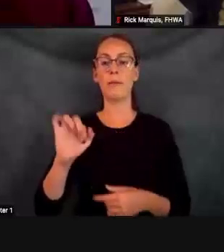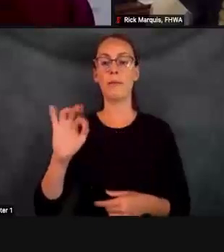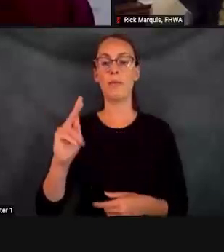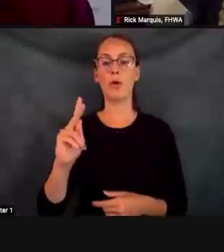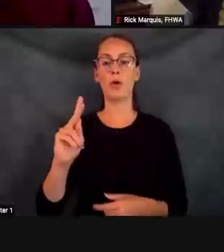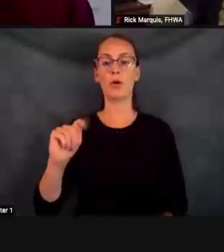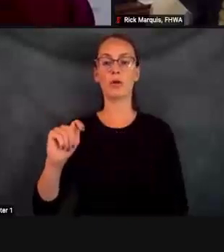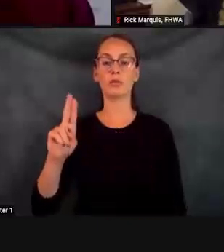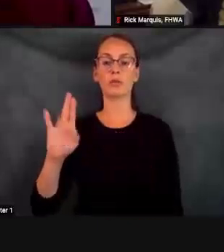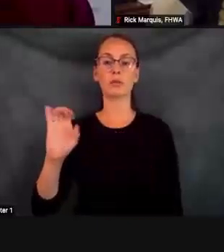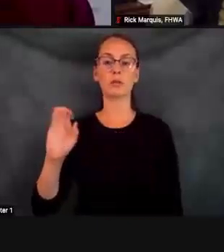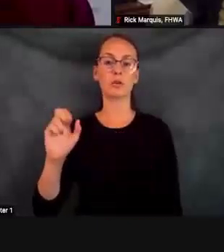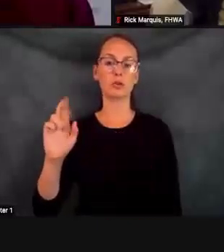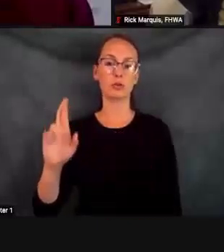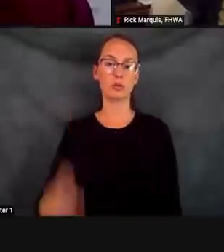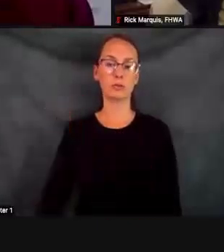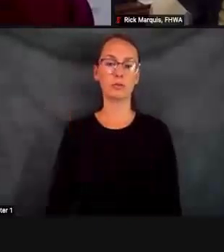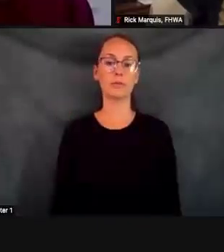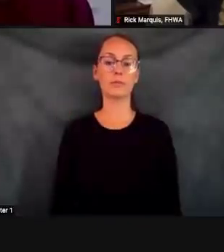Tucker.